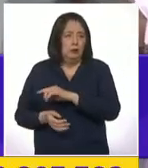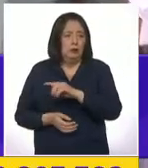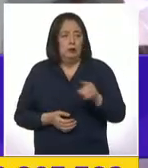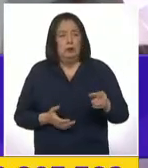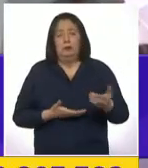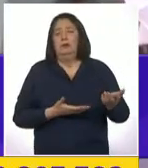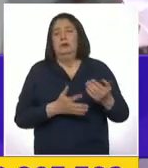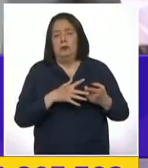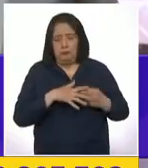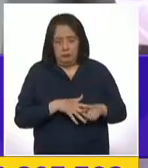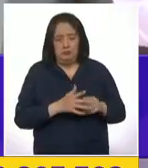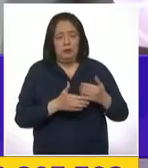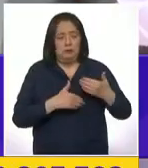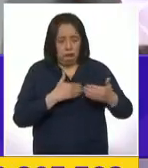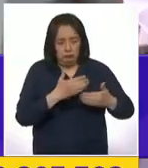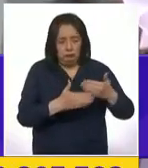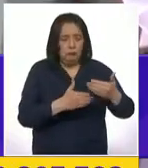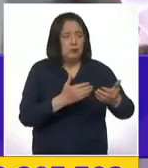los gestores y